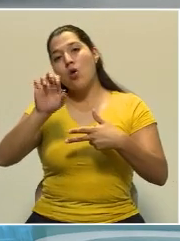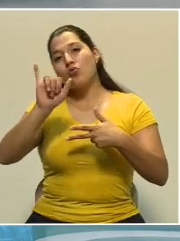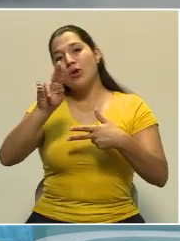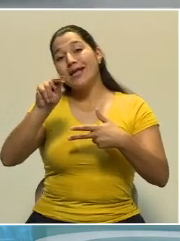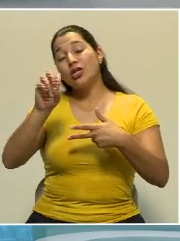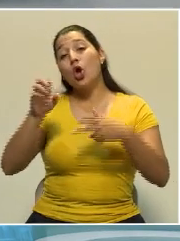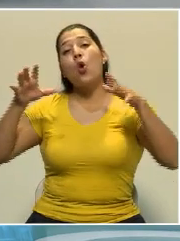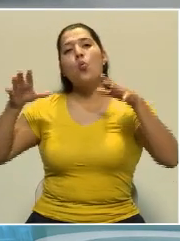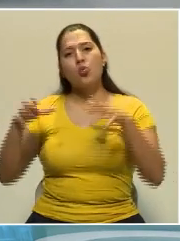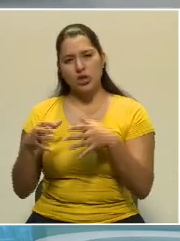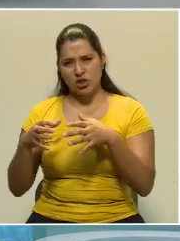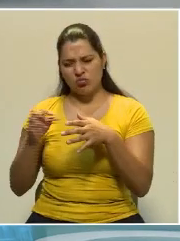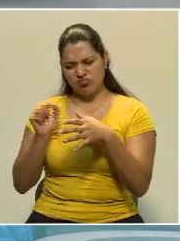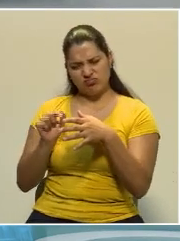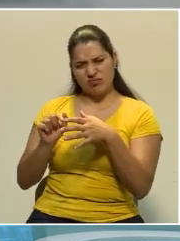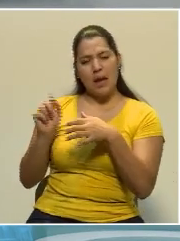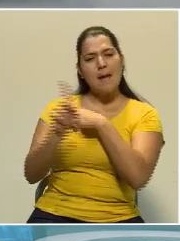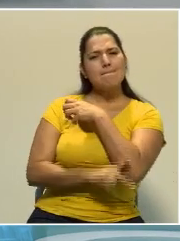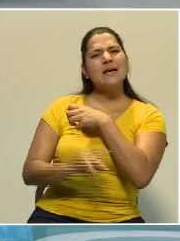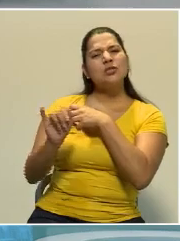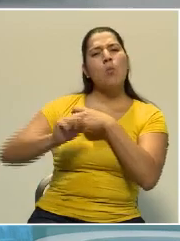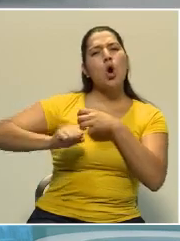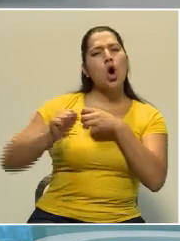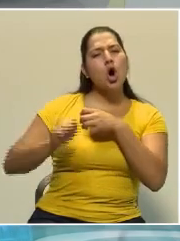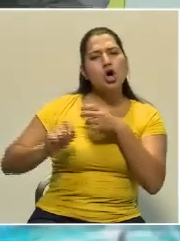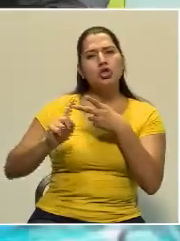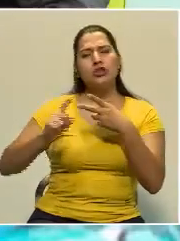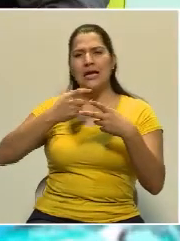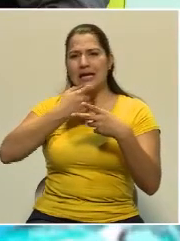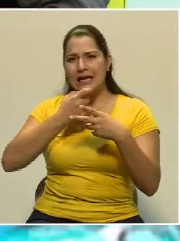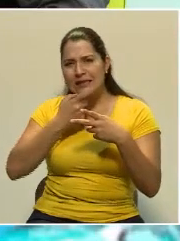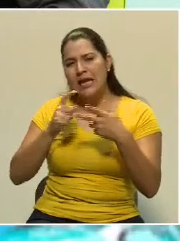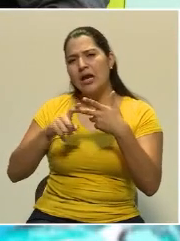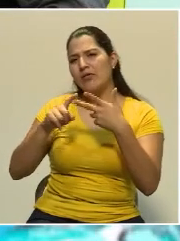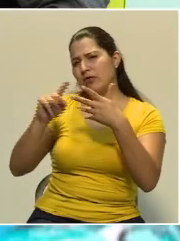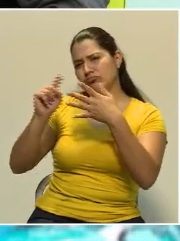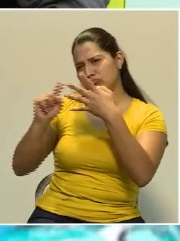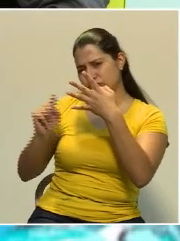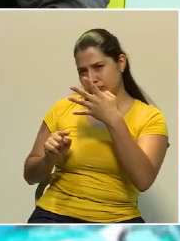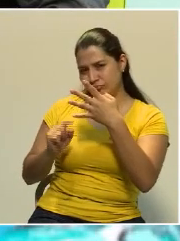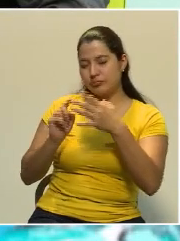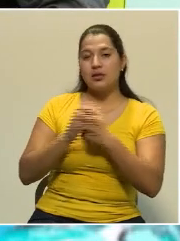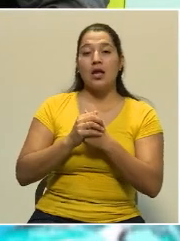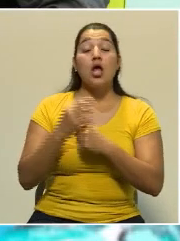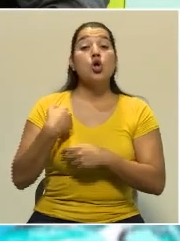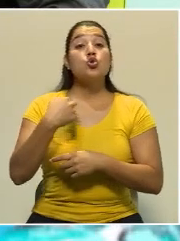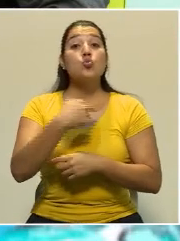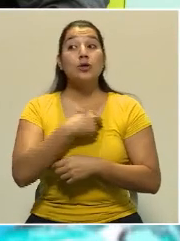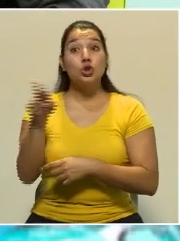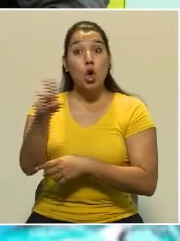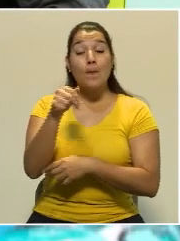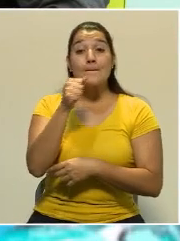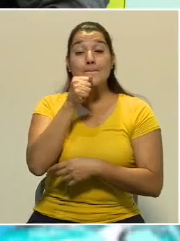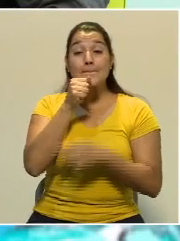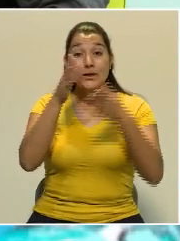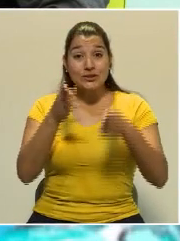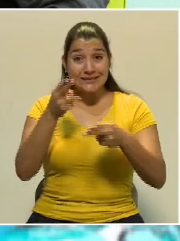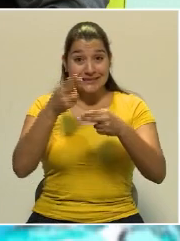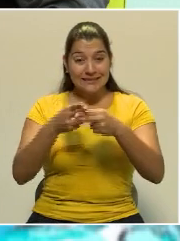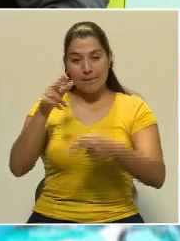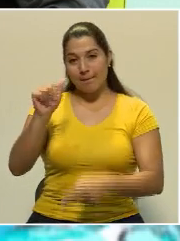Estados Unidos quedan excluidos en esta primera fase de la apertura. Nuestro compañero Andrés Ortiz